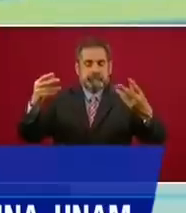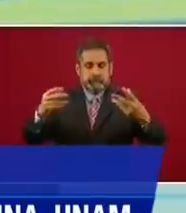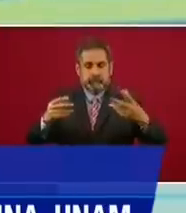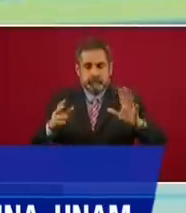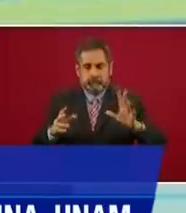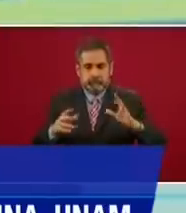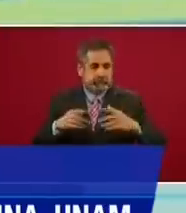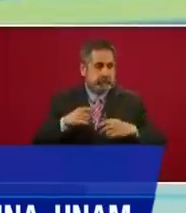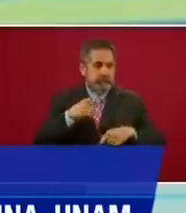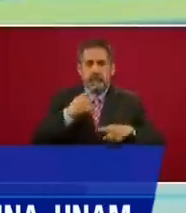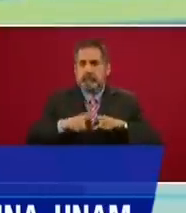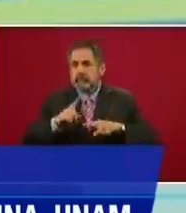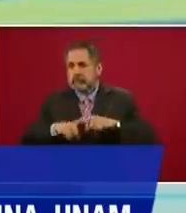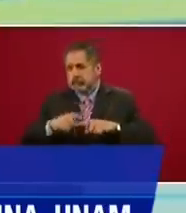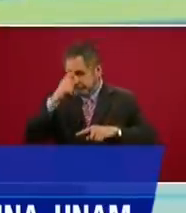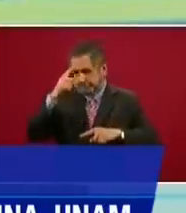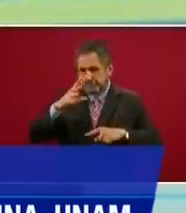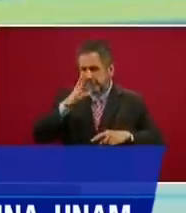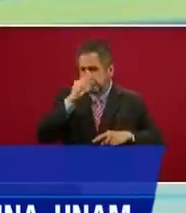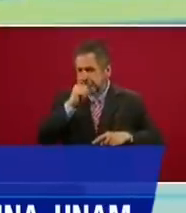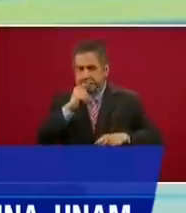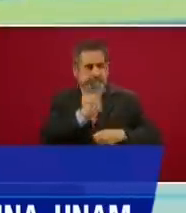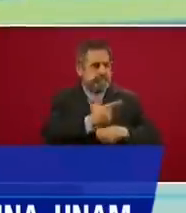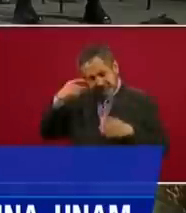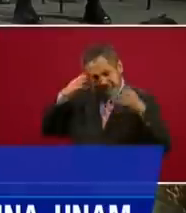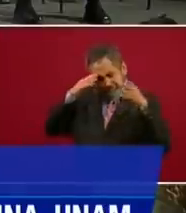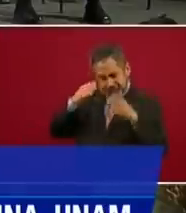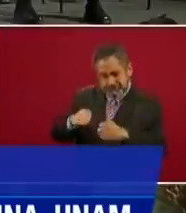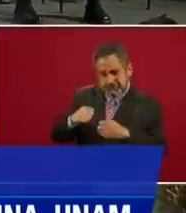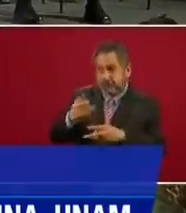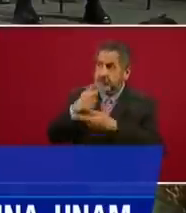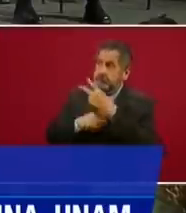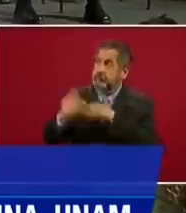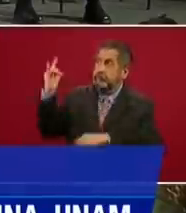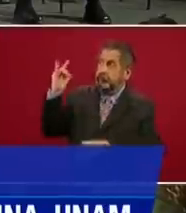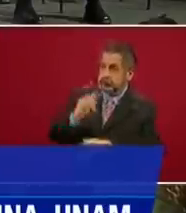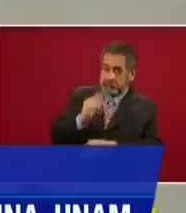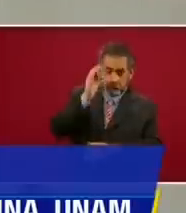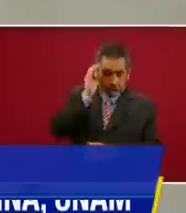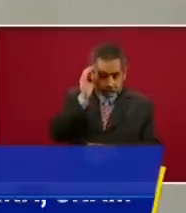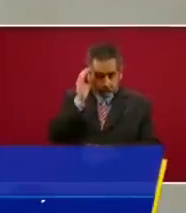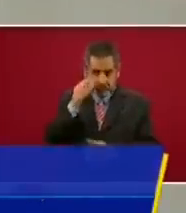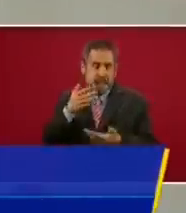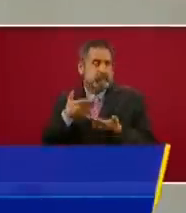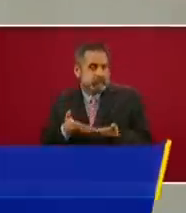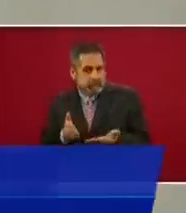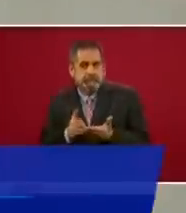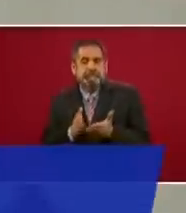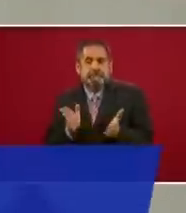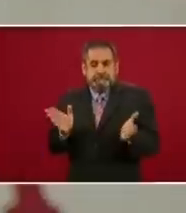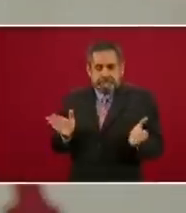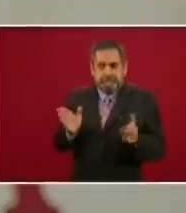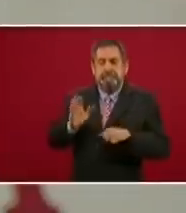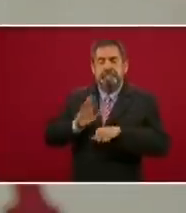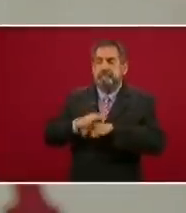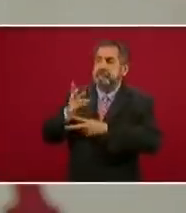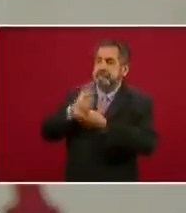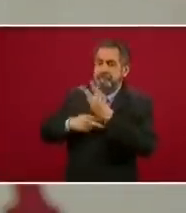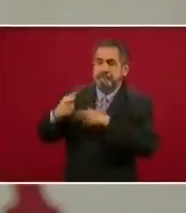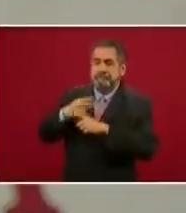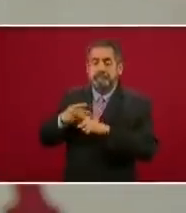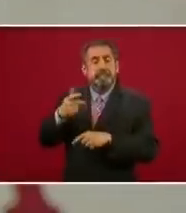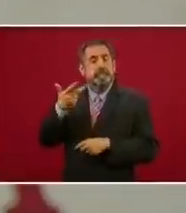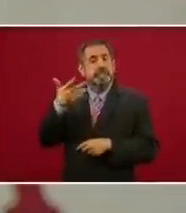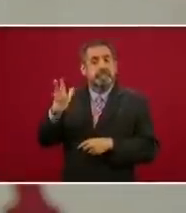error. Entonces se tiene que tomar con la debida precaución. Hugo López-Gatell, subsecretario de Prevención y Promoción de la Salud, aclaró